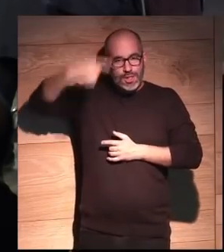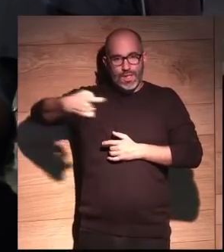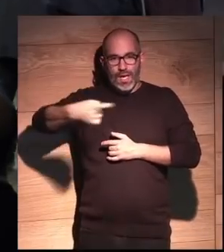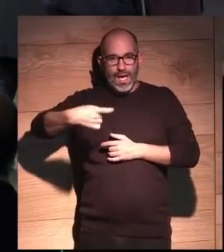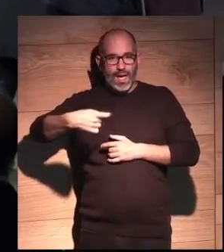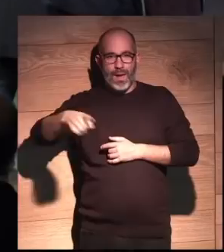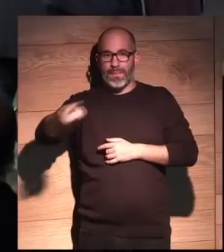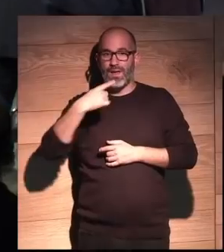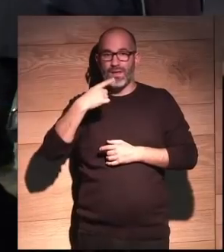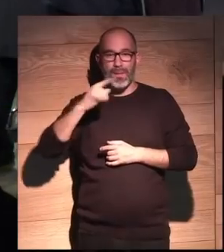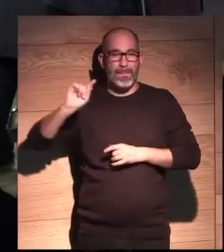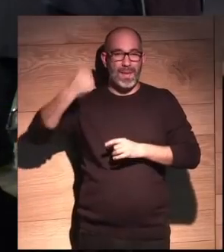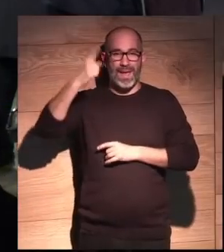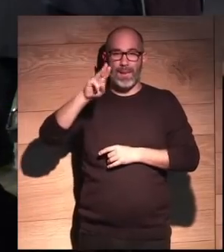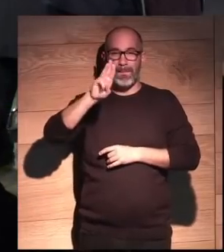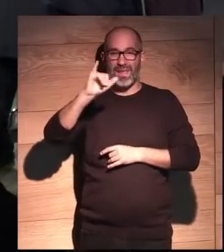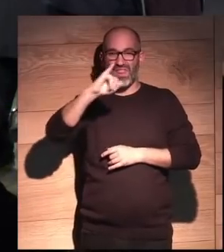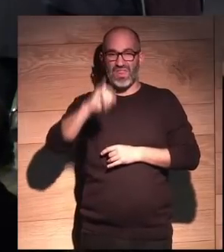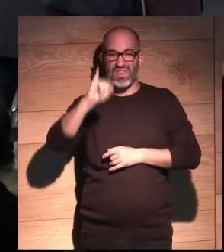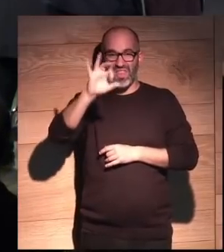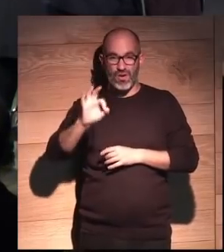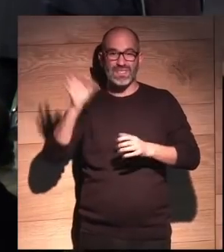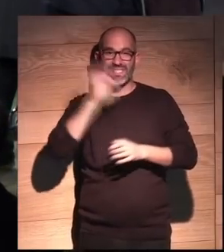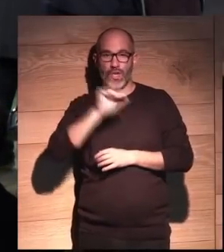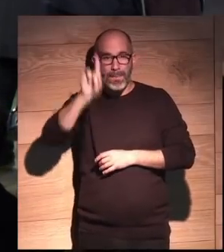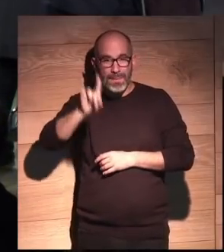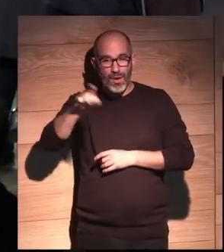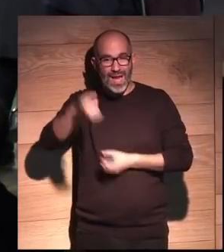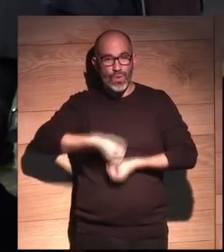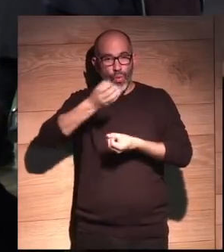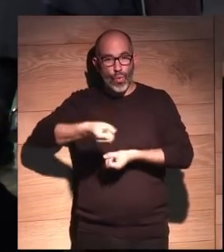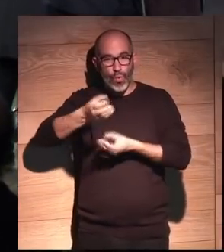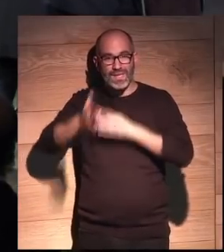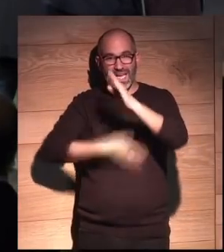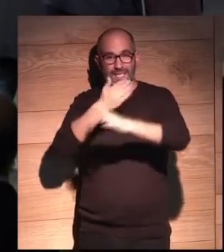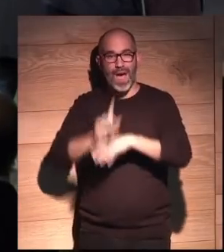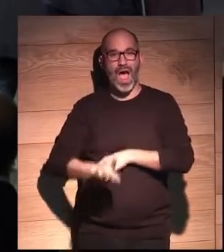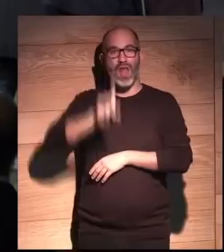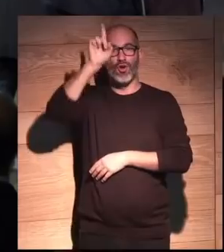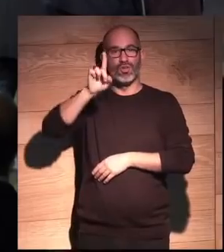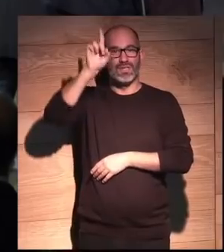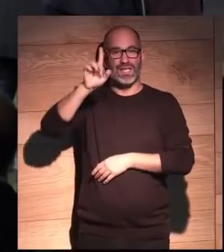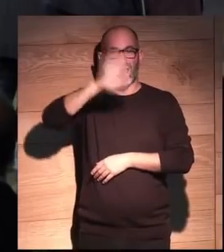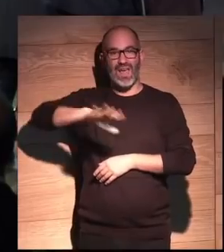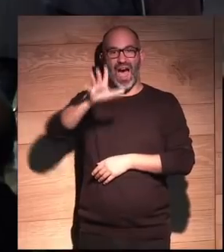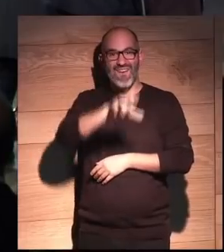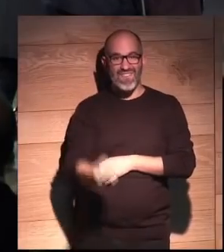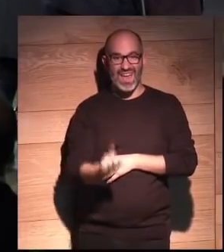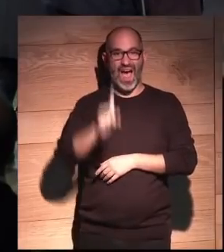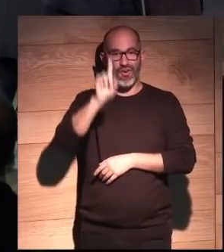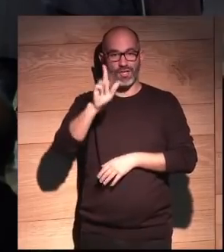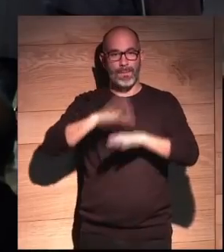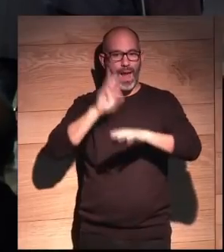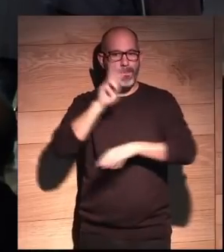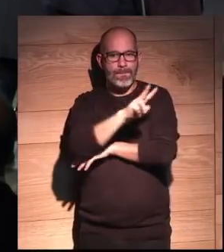escritor de un gran bestseller de gastronomía, Apicio, en el siglo I, este cuenta que se va al norte de África para